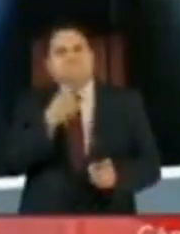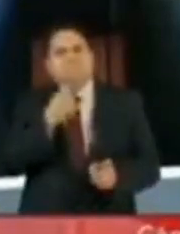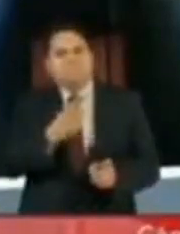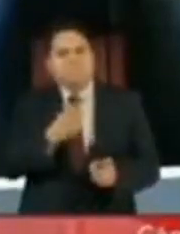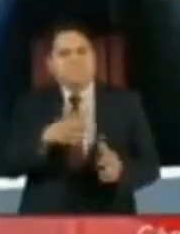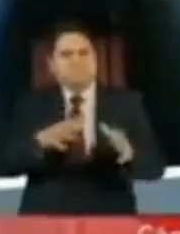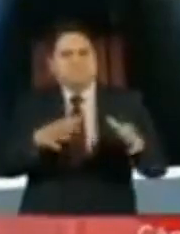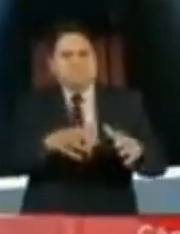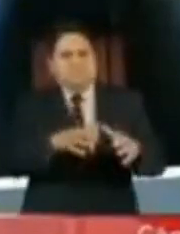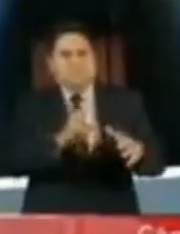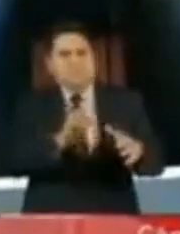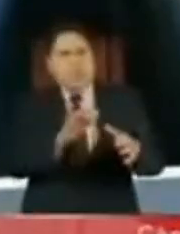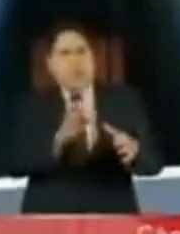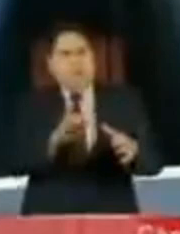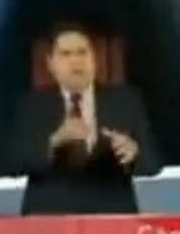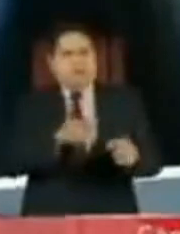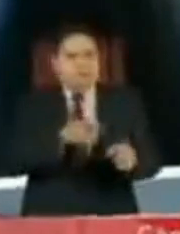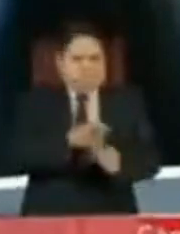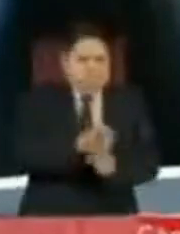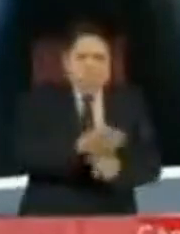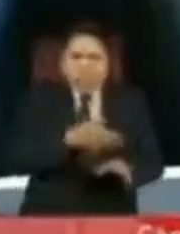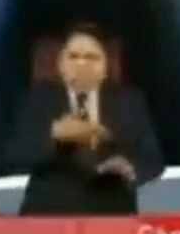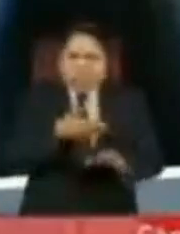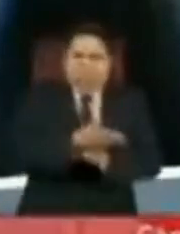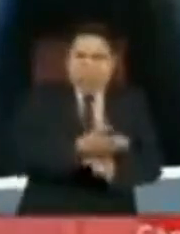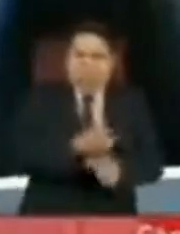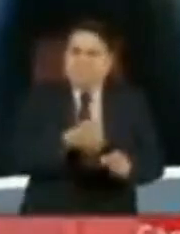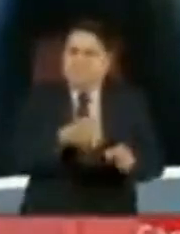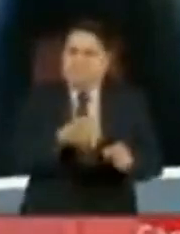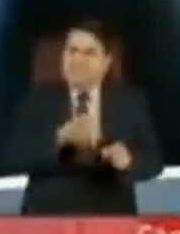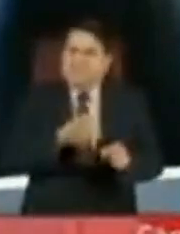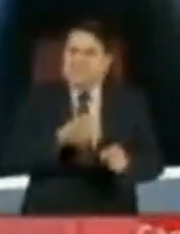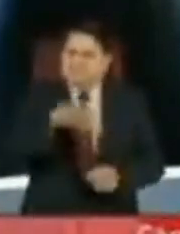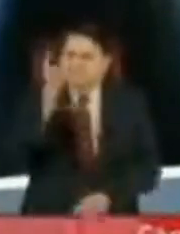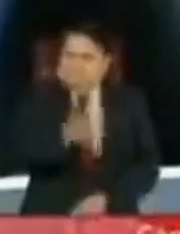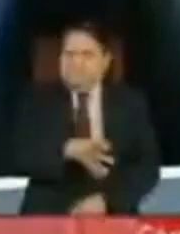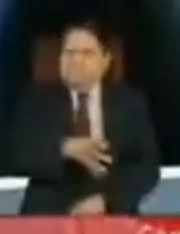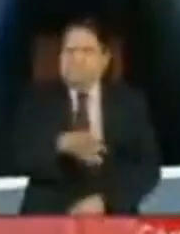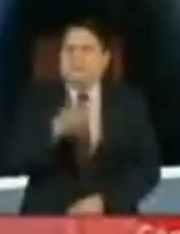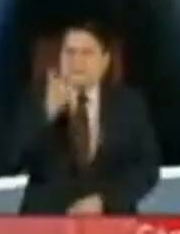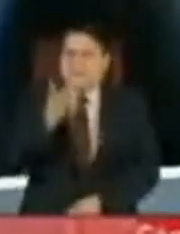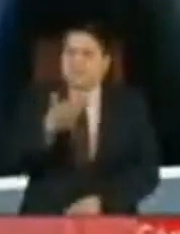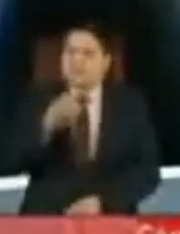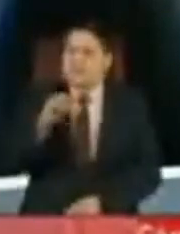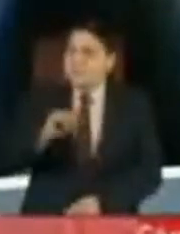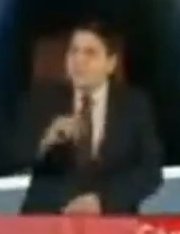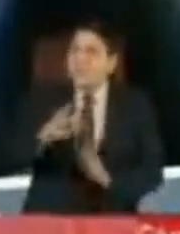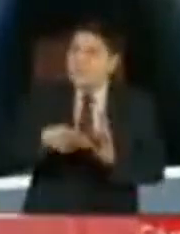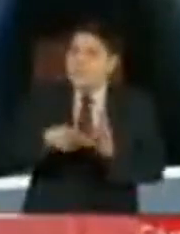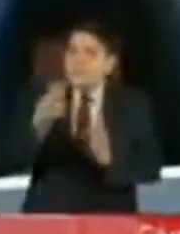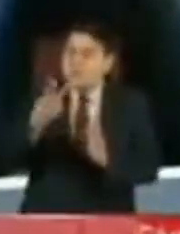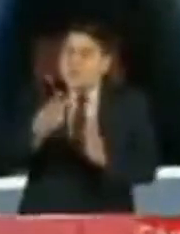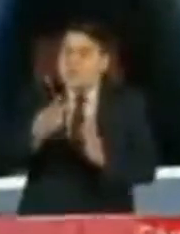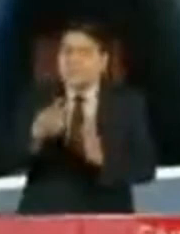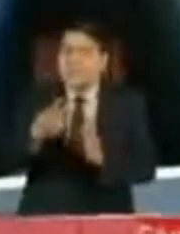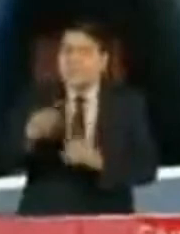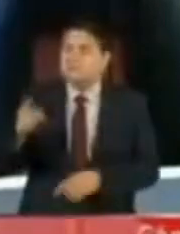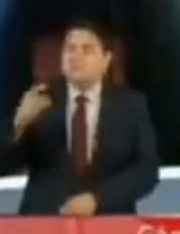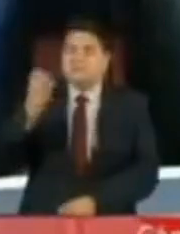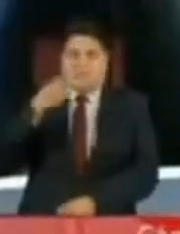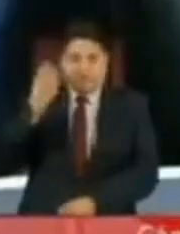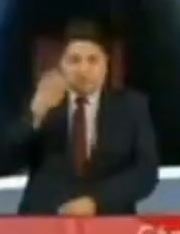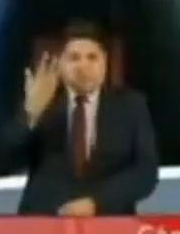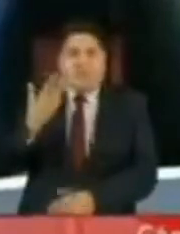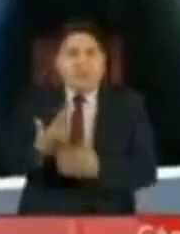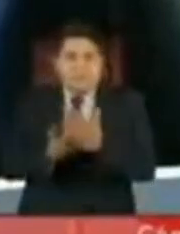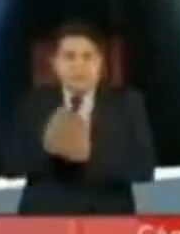lesione, dañe, violente a nuestra máxima casa de estudios. Hoy, nuevamente, desde la mañanera,